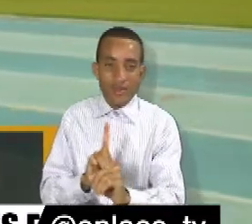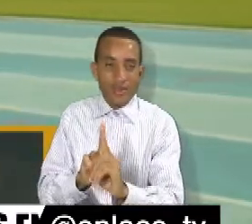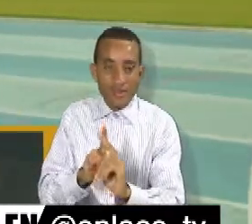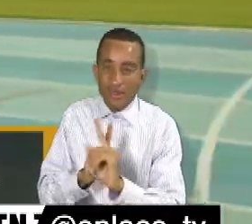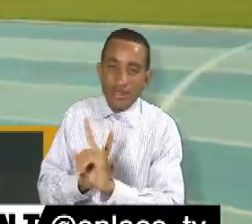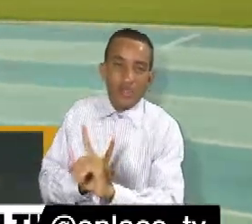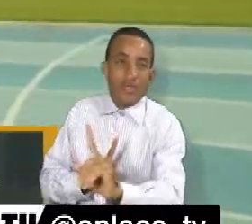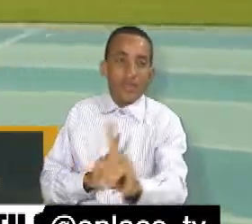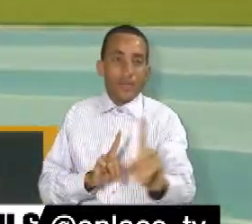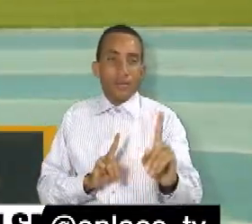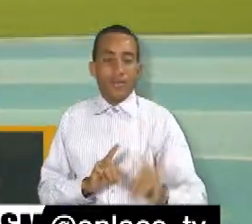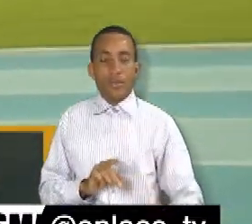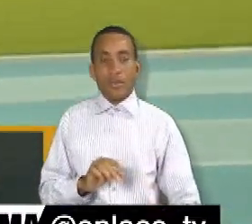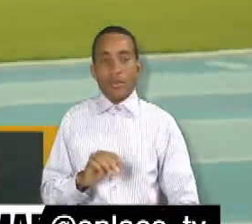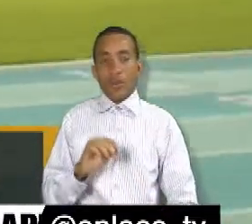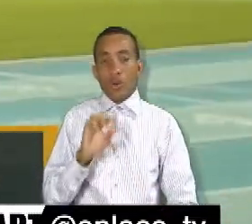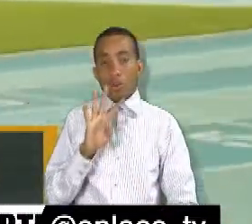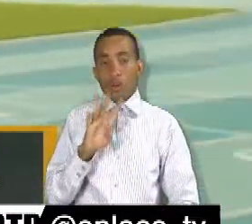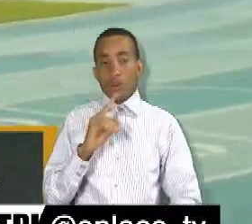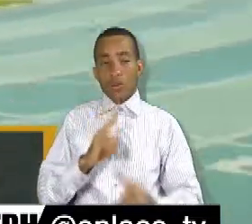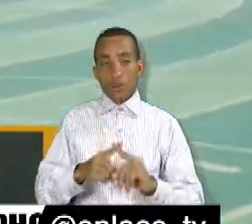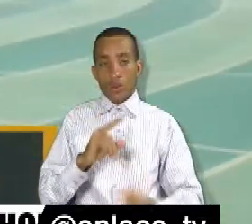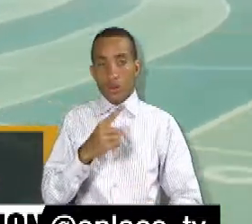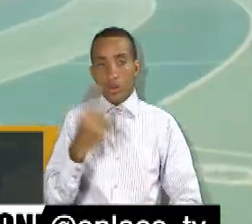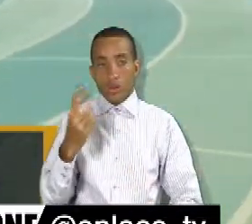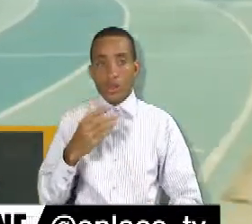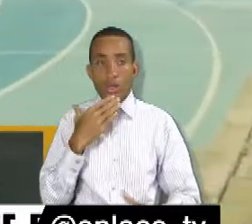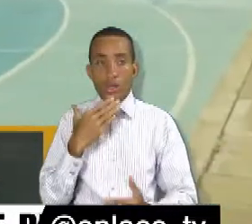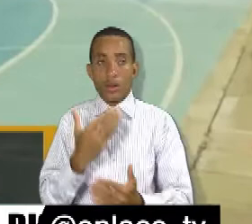Gracias a mi profesor Alejandro Casañas,